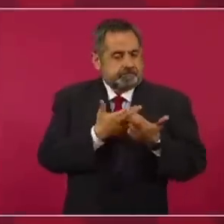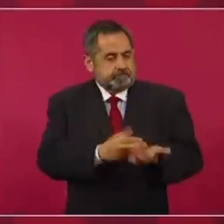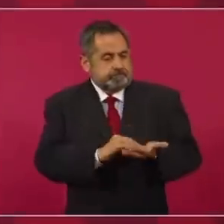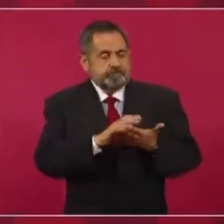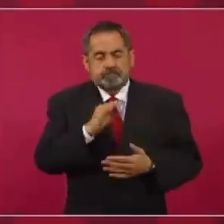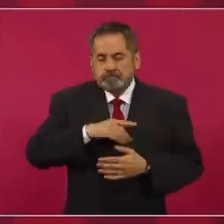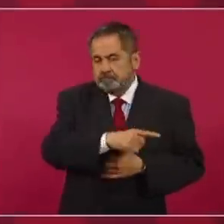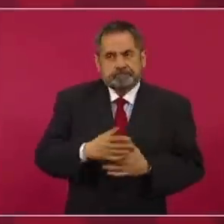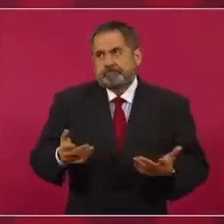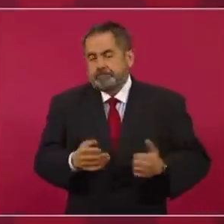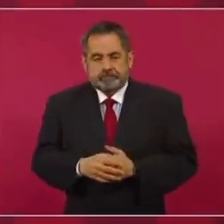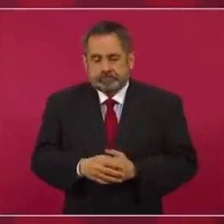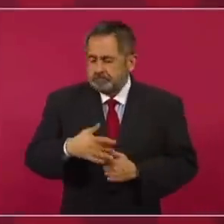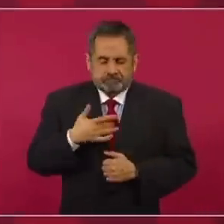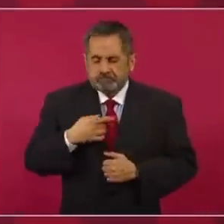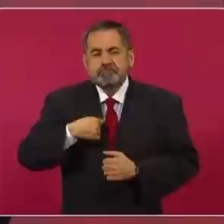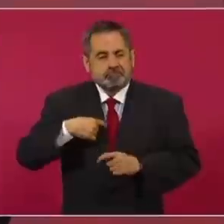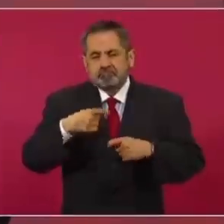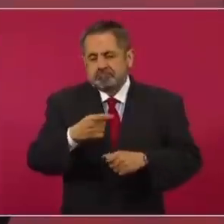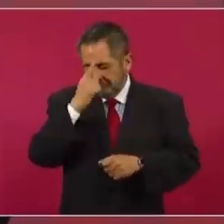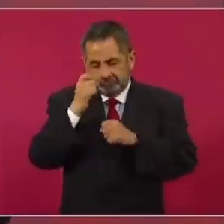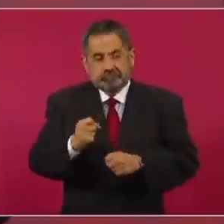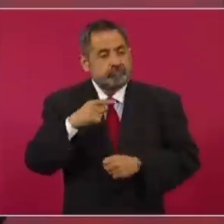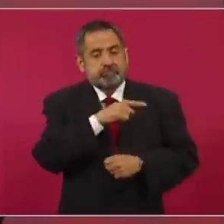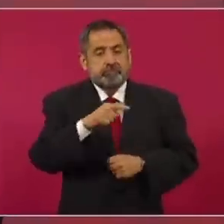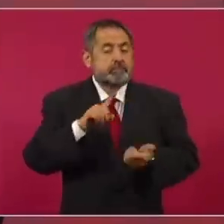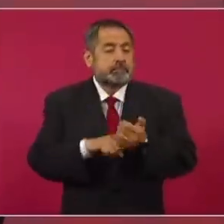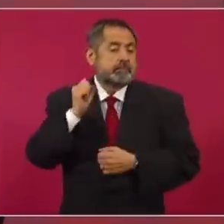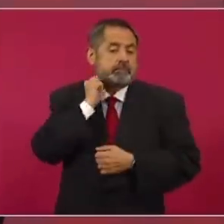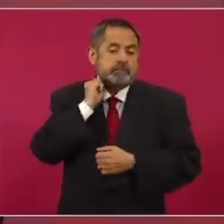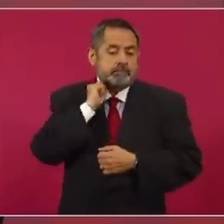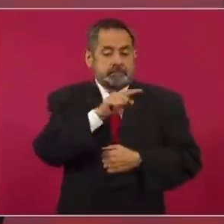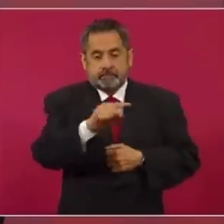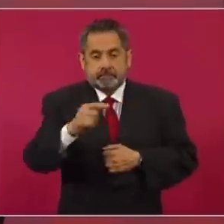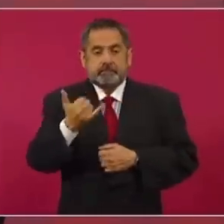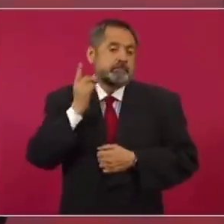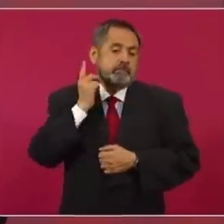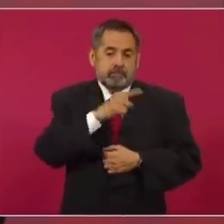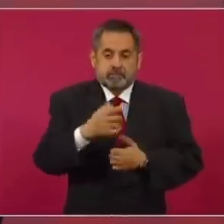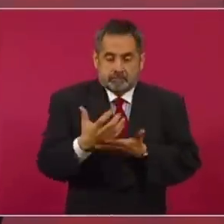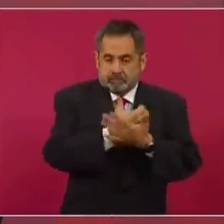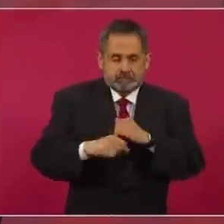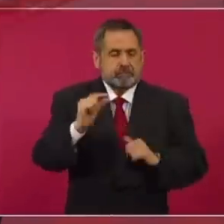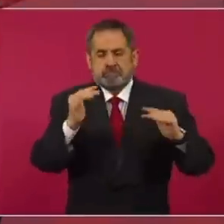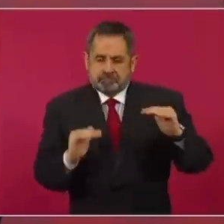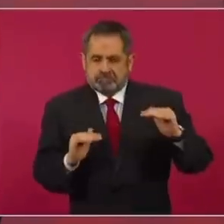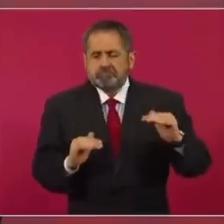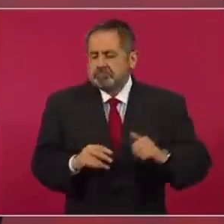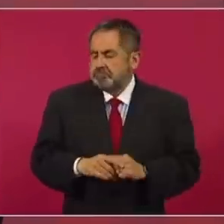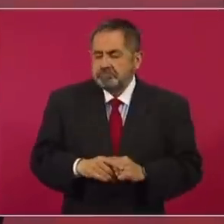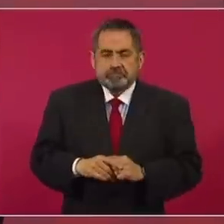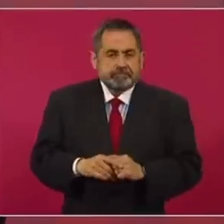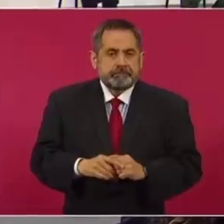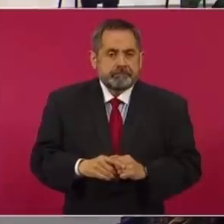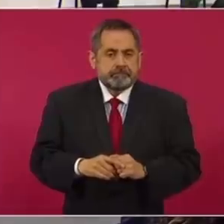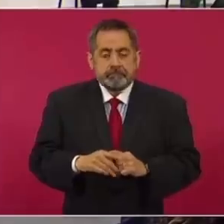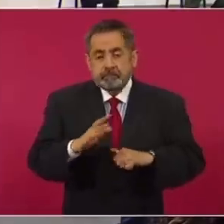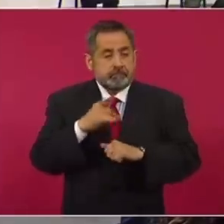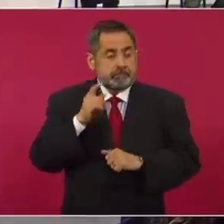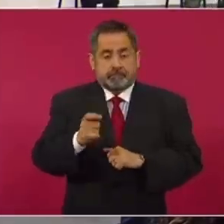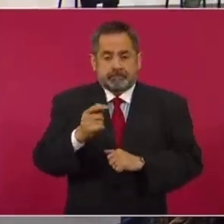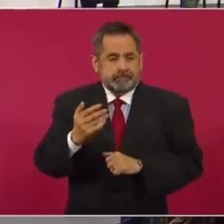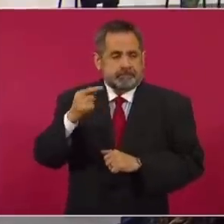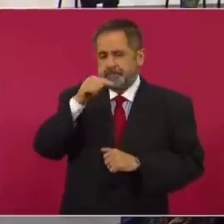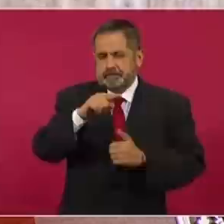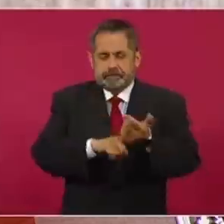puedo garantizar de que los senadores y los diputados ganan menos. Porque hubo